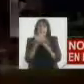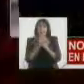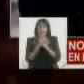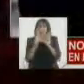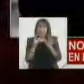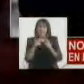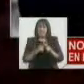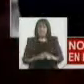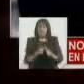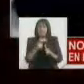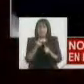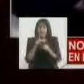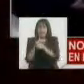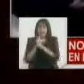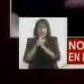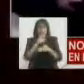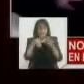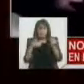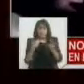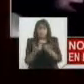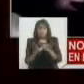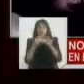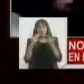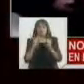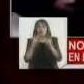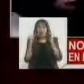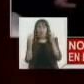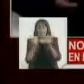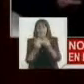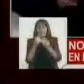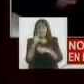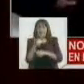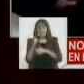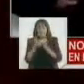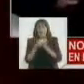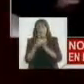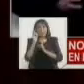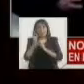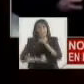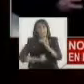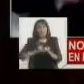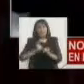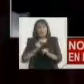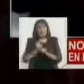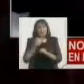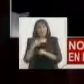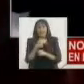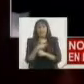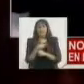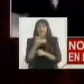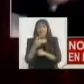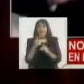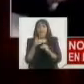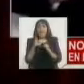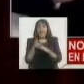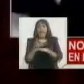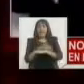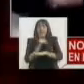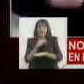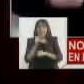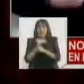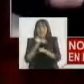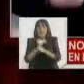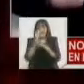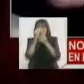desde el principio que recurriremos a todos los organismos y al derecho internacional. Hemos adelantado un